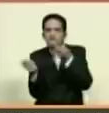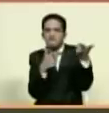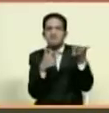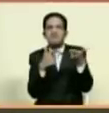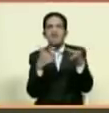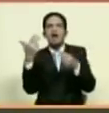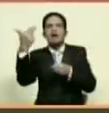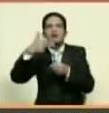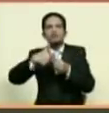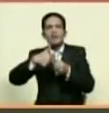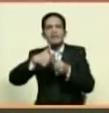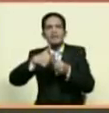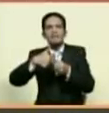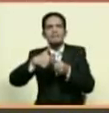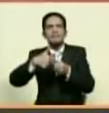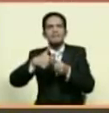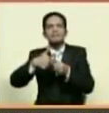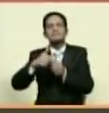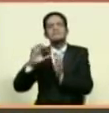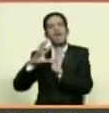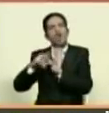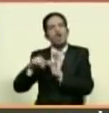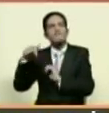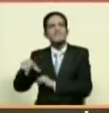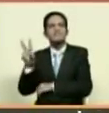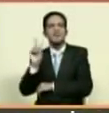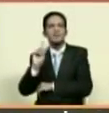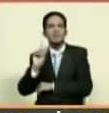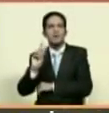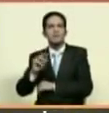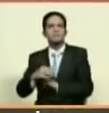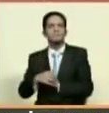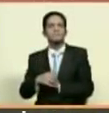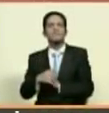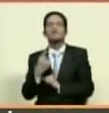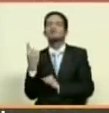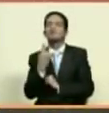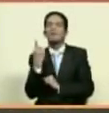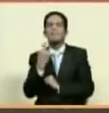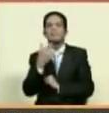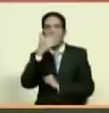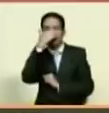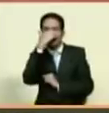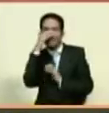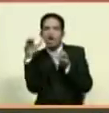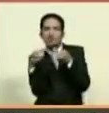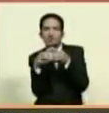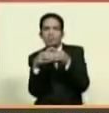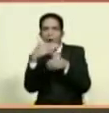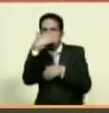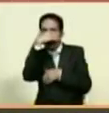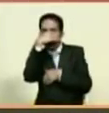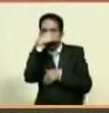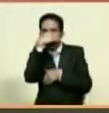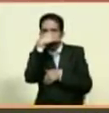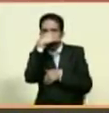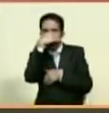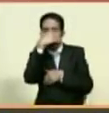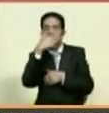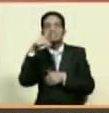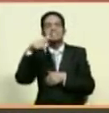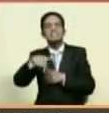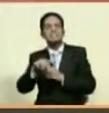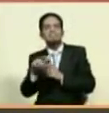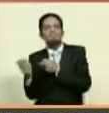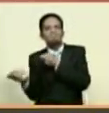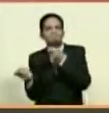roban, como lo hemos denunciado. No solamente las mafias, las lacras asociadas a las mafias del